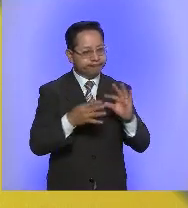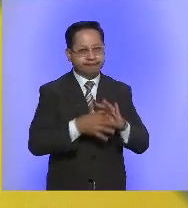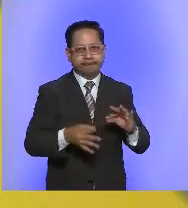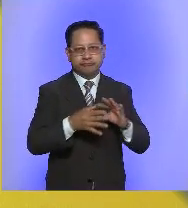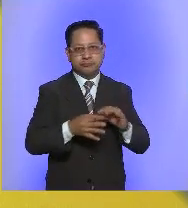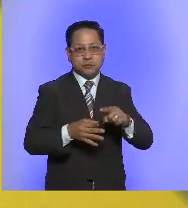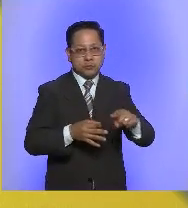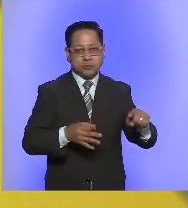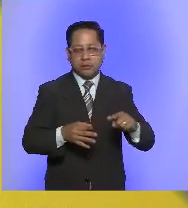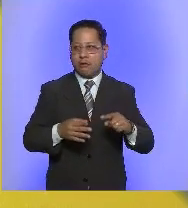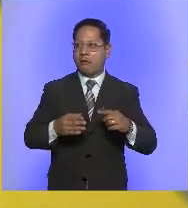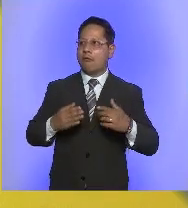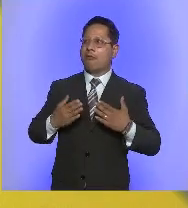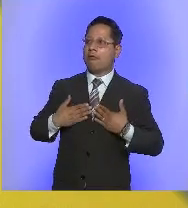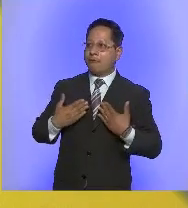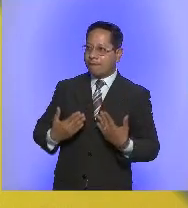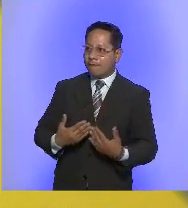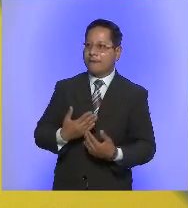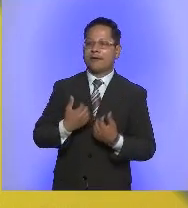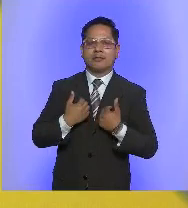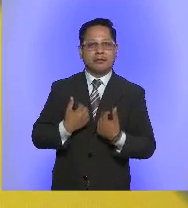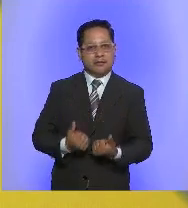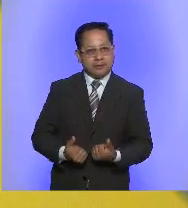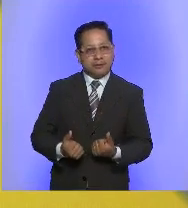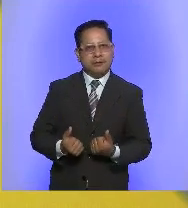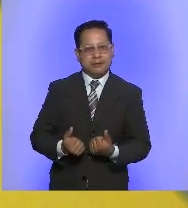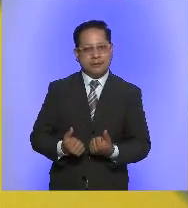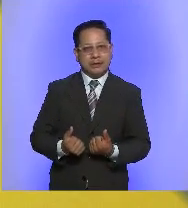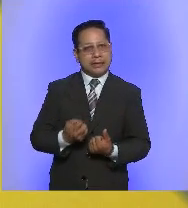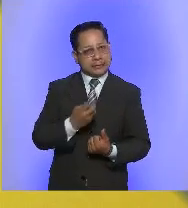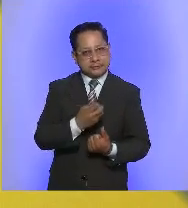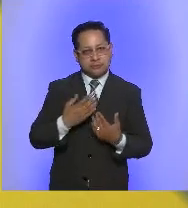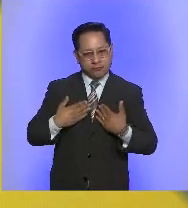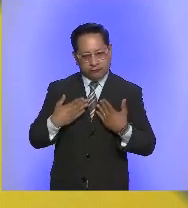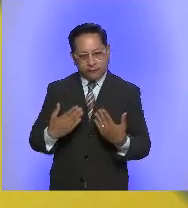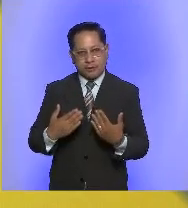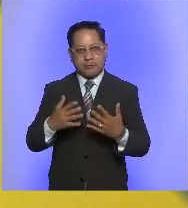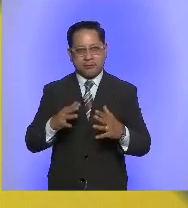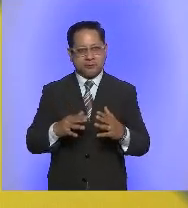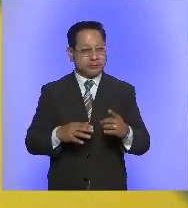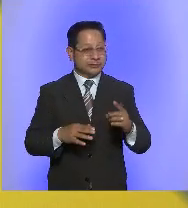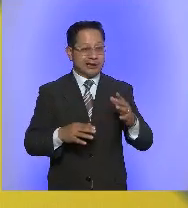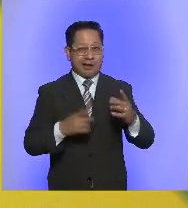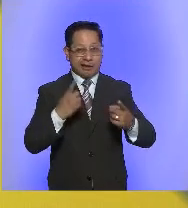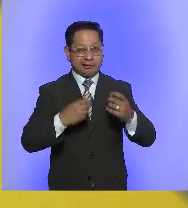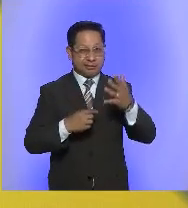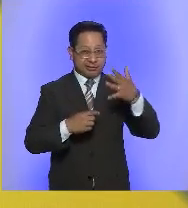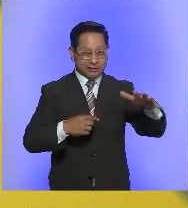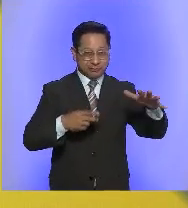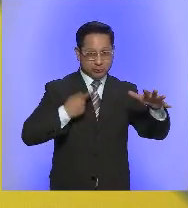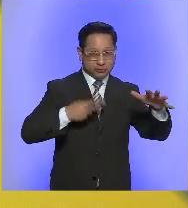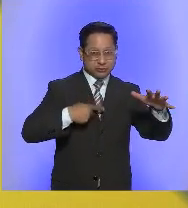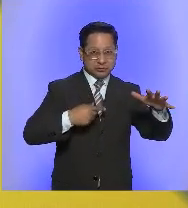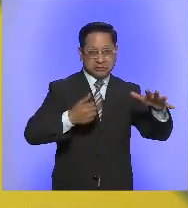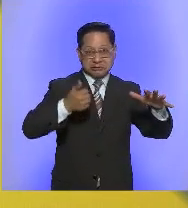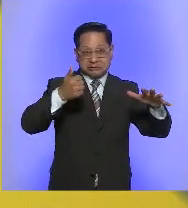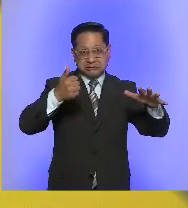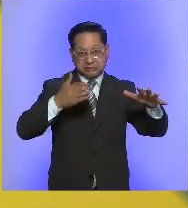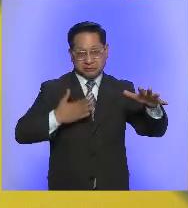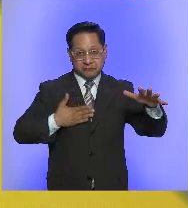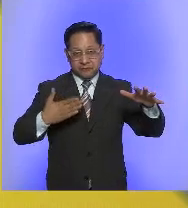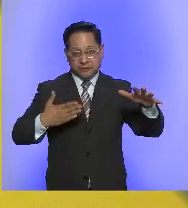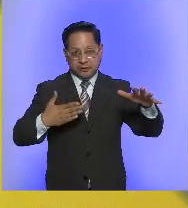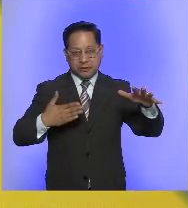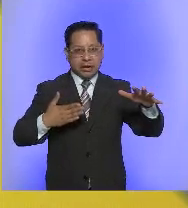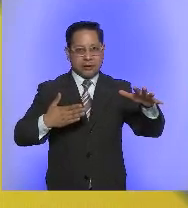6 ciudadanos de 10 que confían en sus instituciones electorales pasen a formar el número 1,